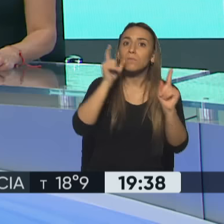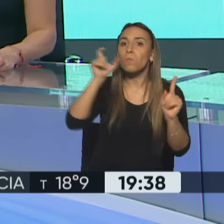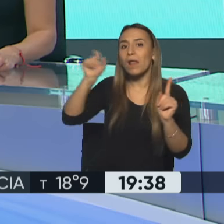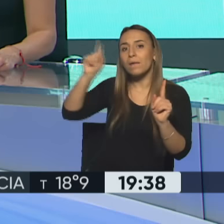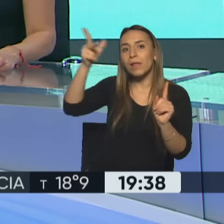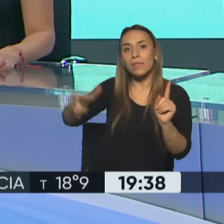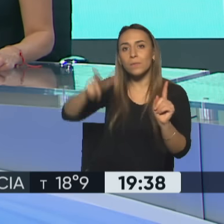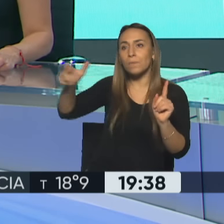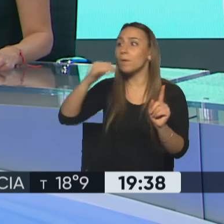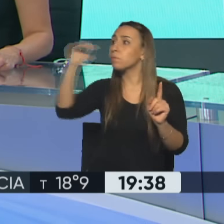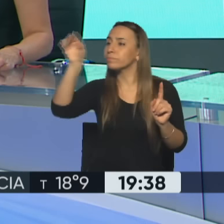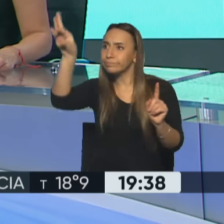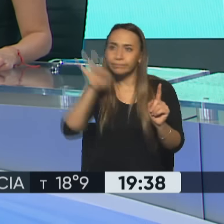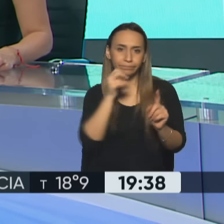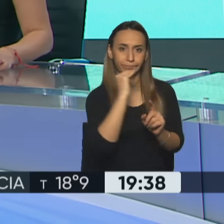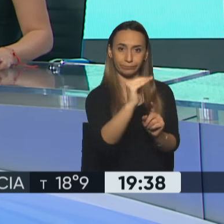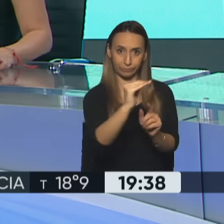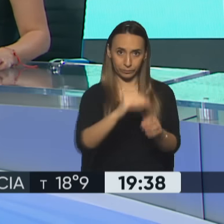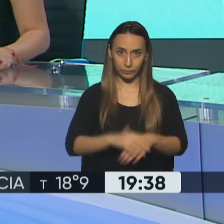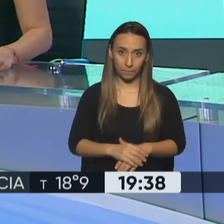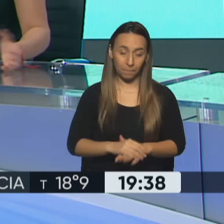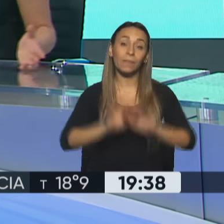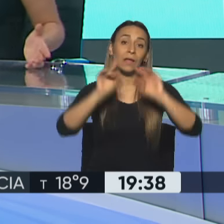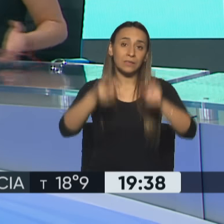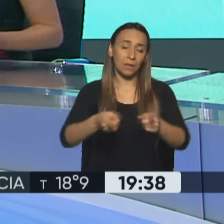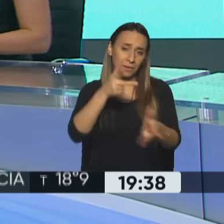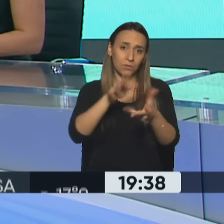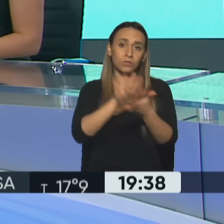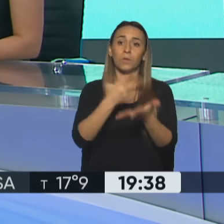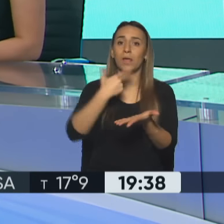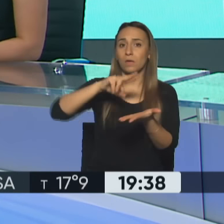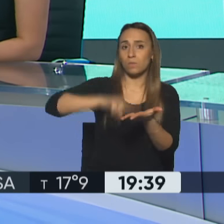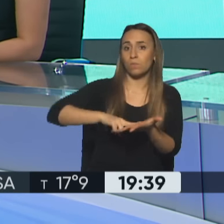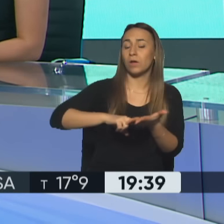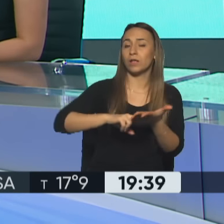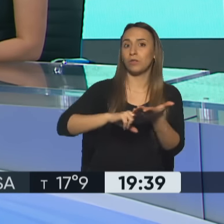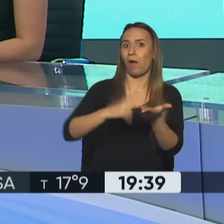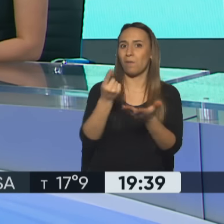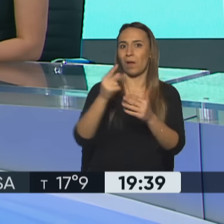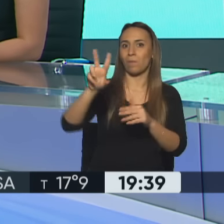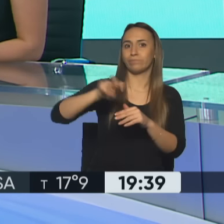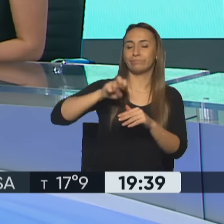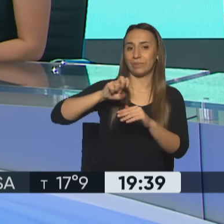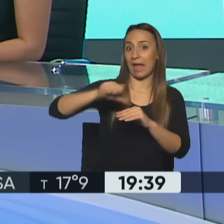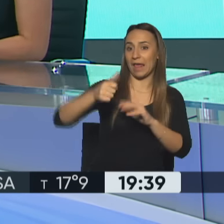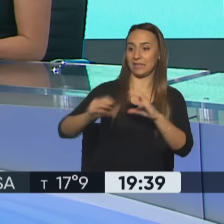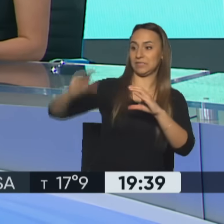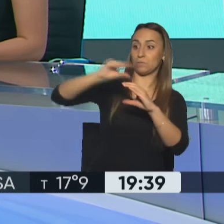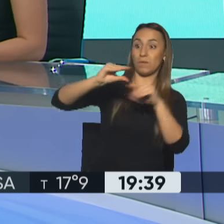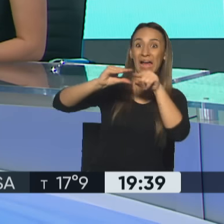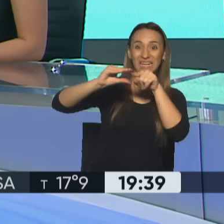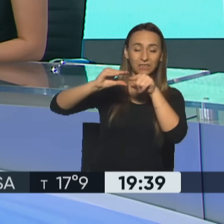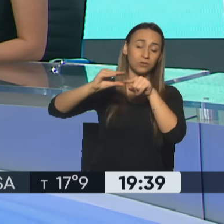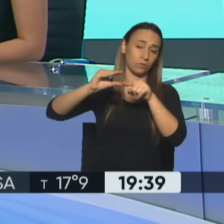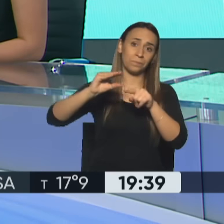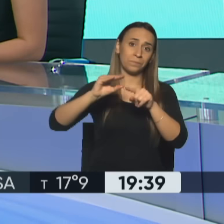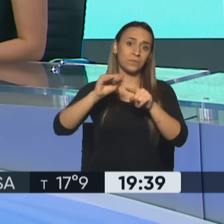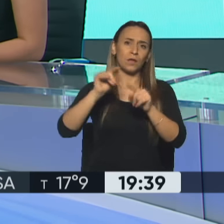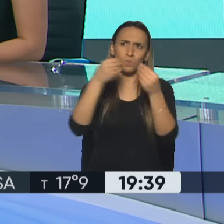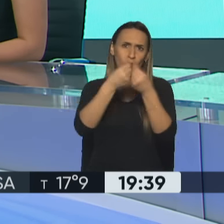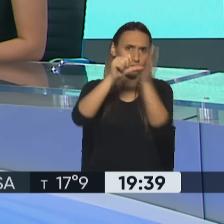así es el tema de la renta inesperada que no es un tema propio de argentina es una discusión que se está dando en muchos países